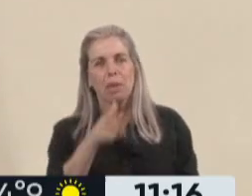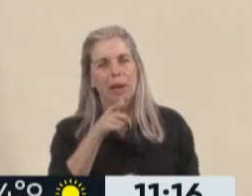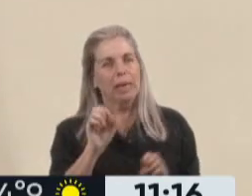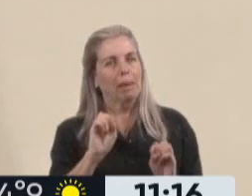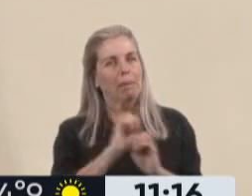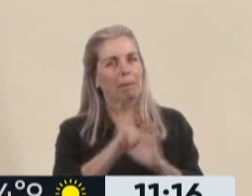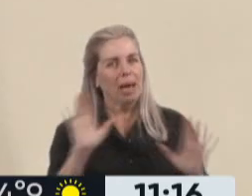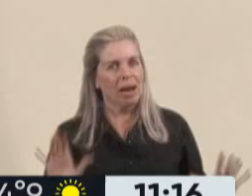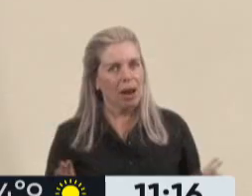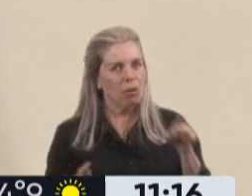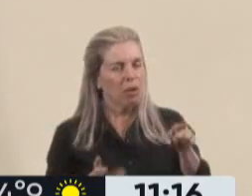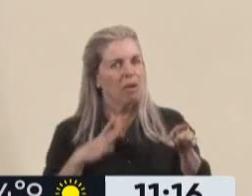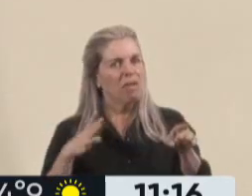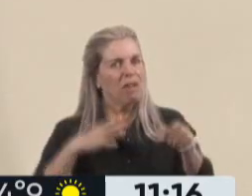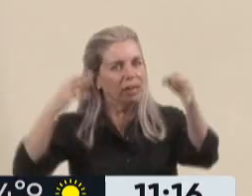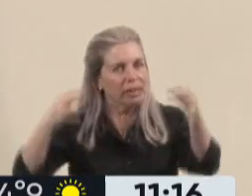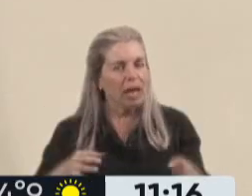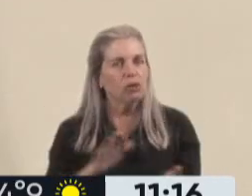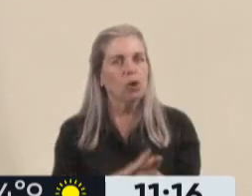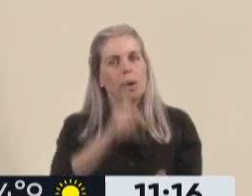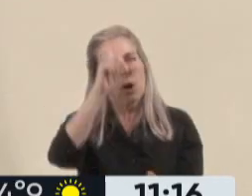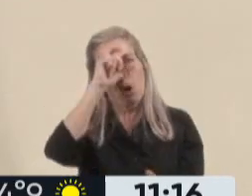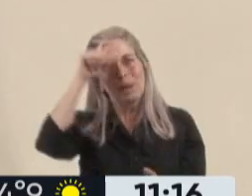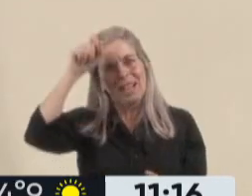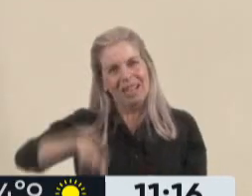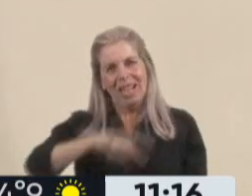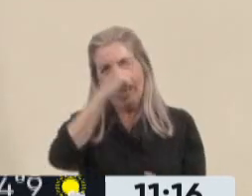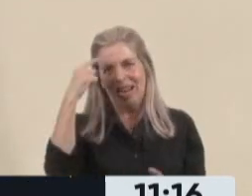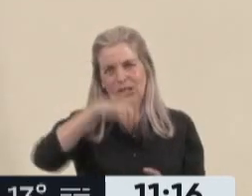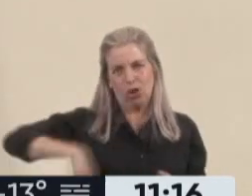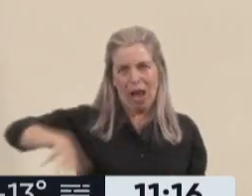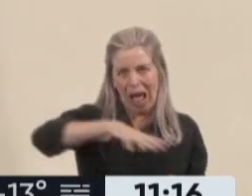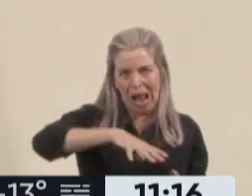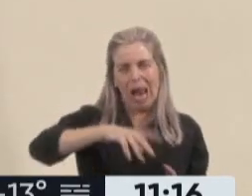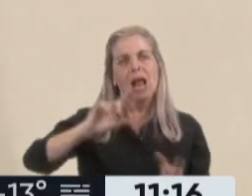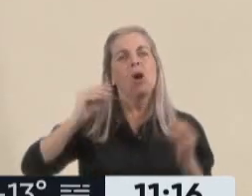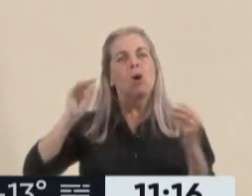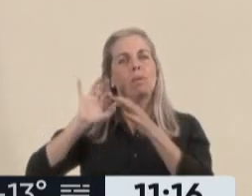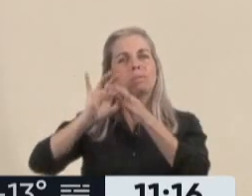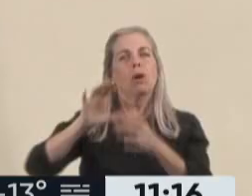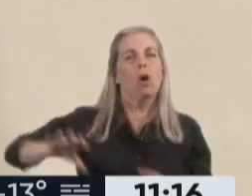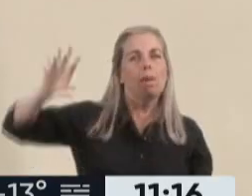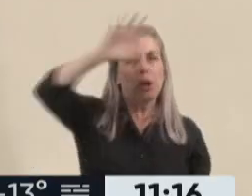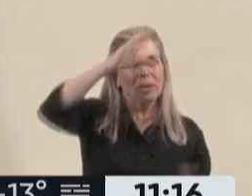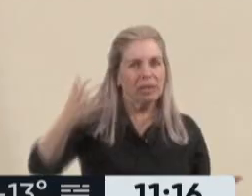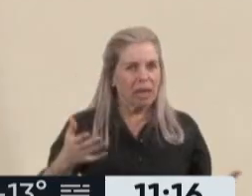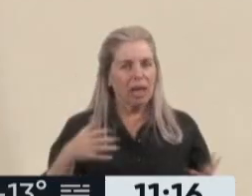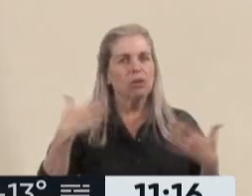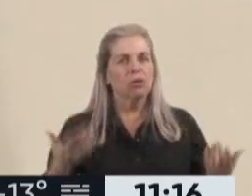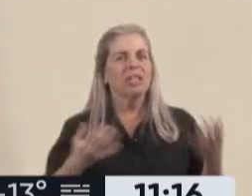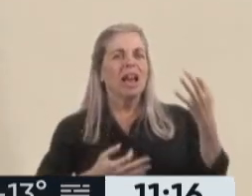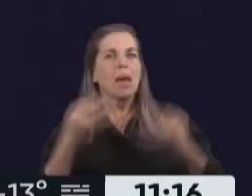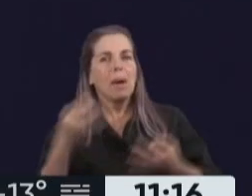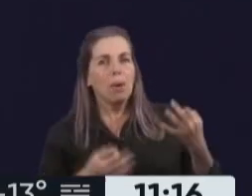claro, usted dijo que no está definido el traspaso de hospitales nacionales a las provincias, pero significa que se está evaluando, digo, para tener No, claro a ese ver,